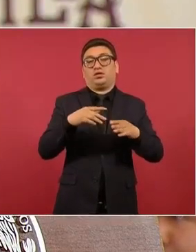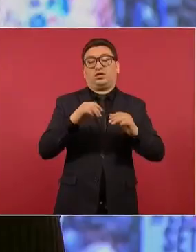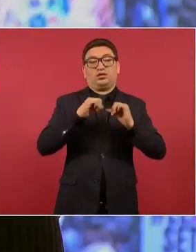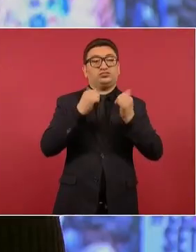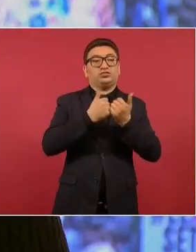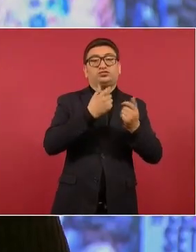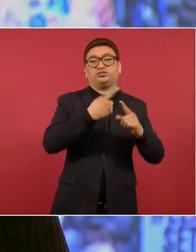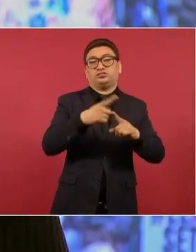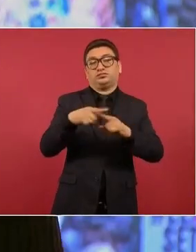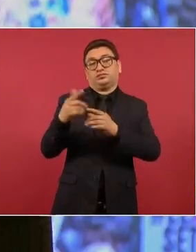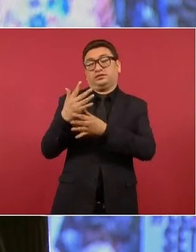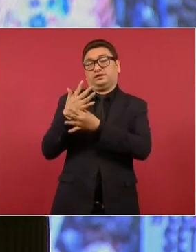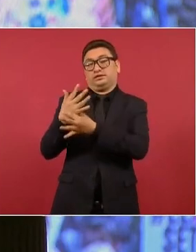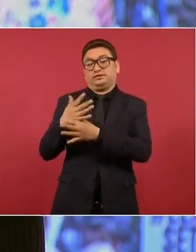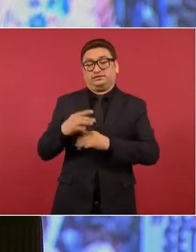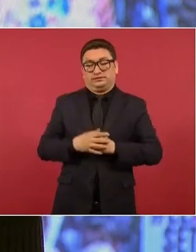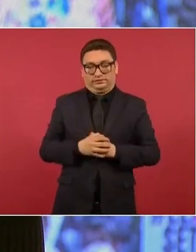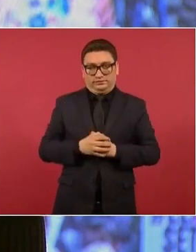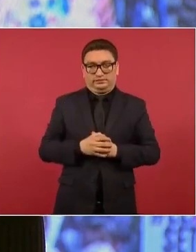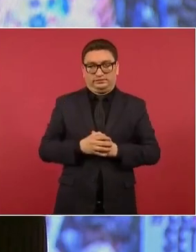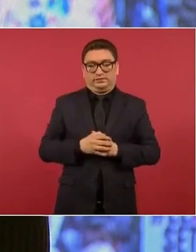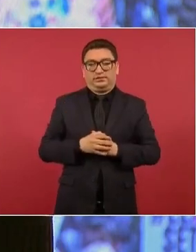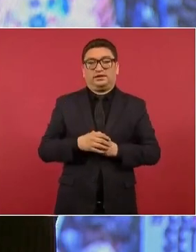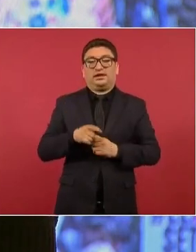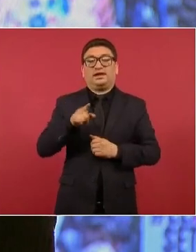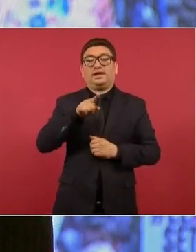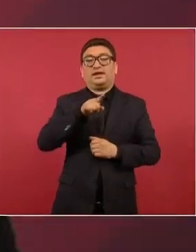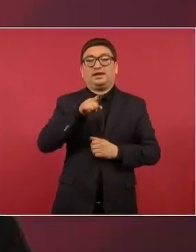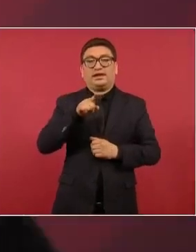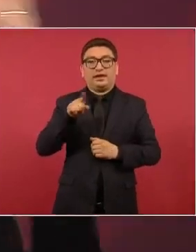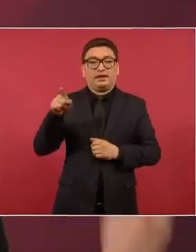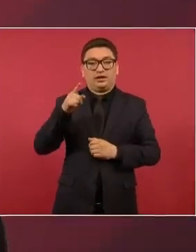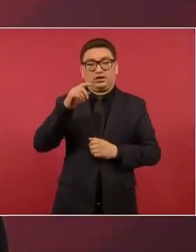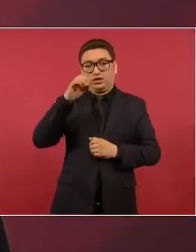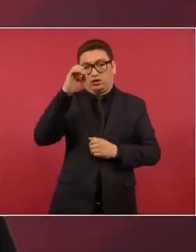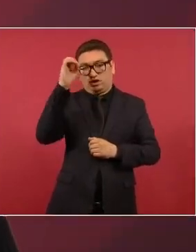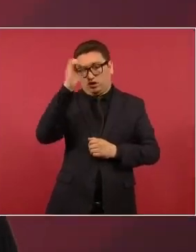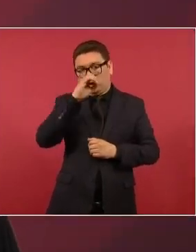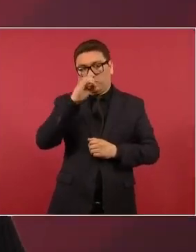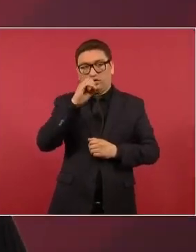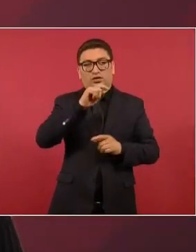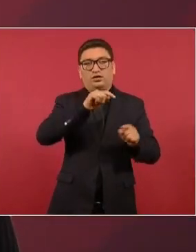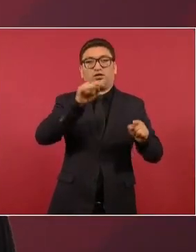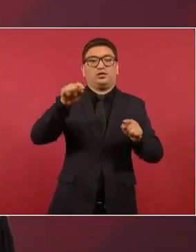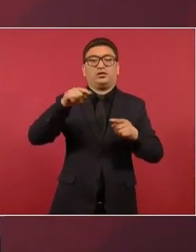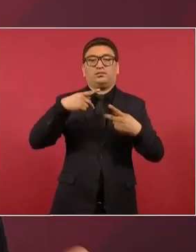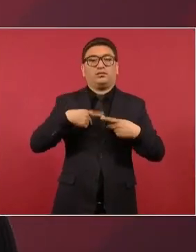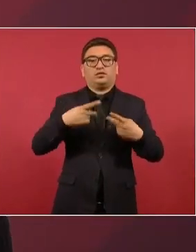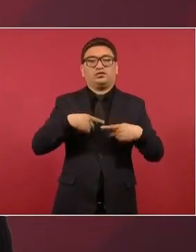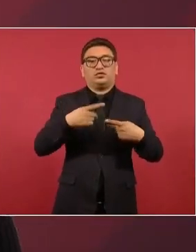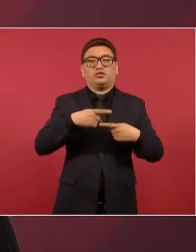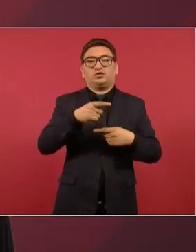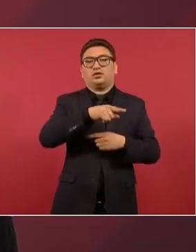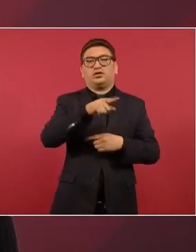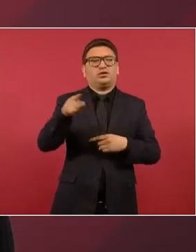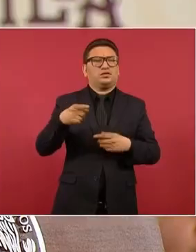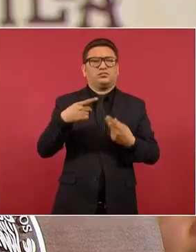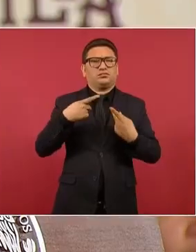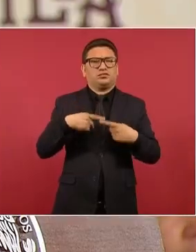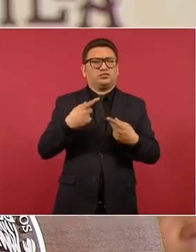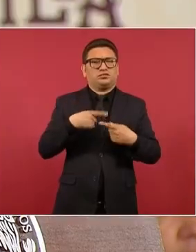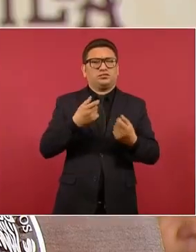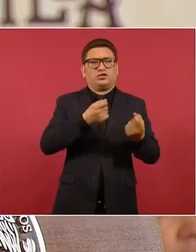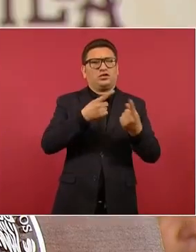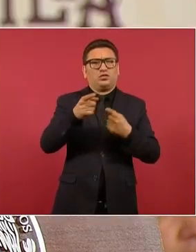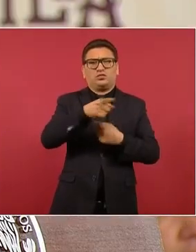Aunque contrastan opiniones de otros asistentes que no se veían